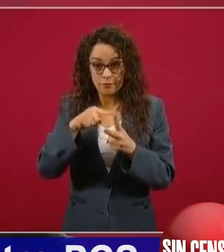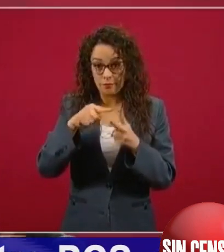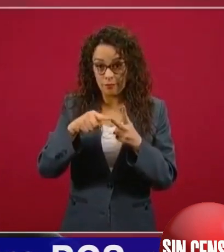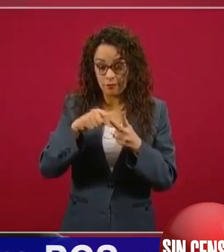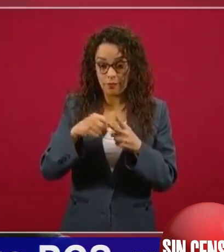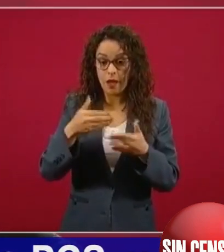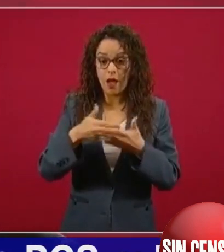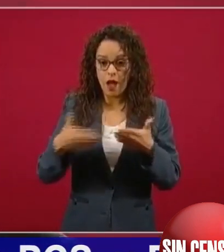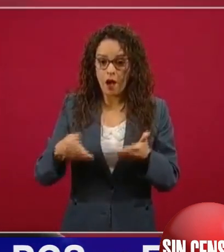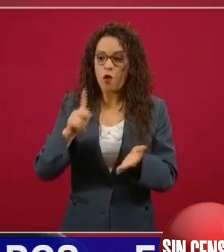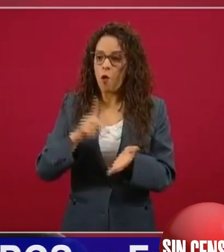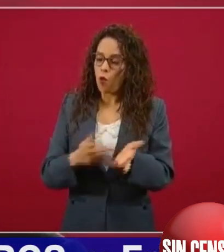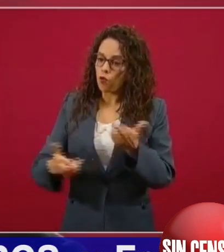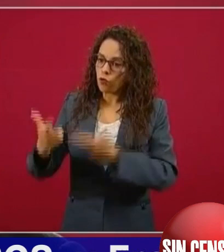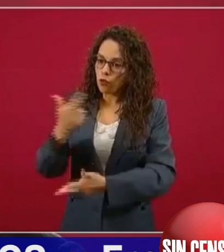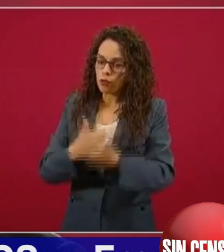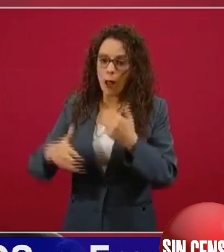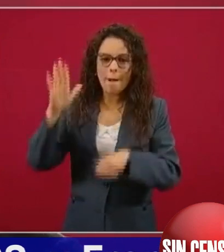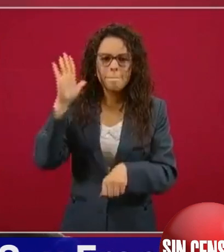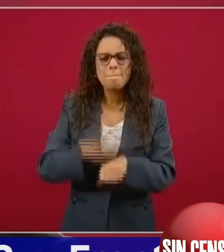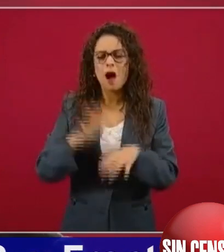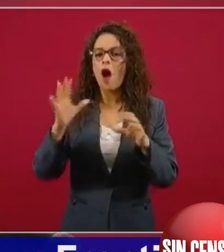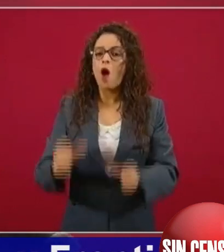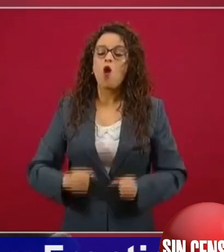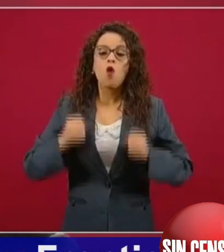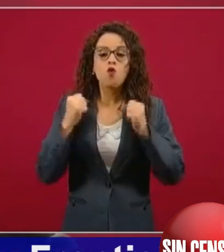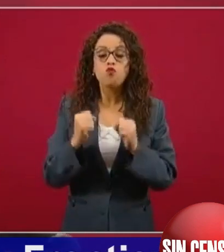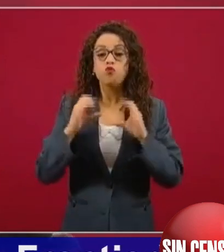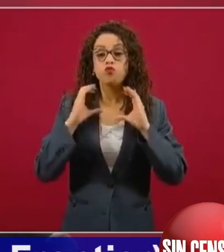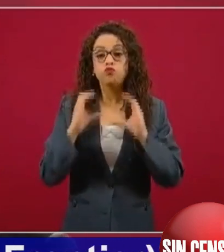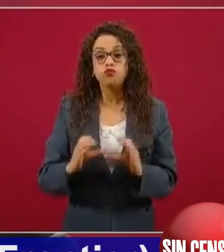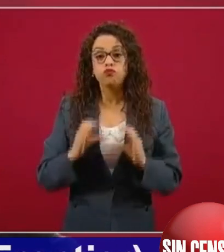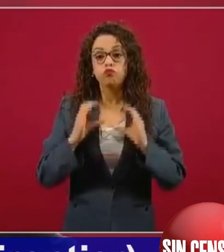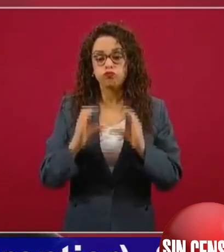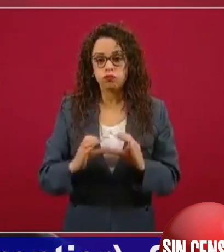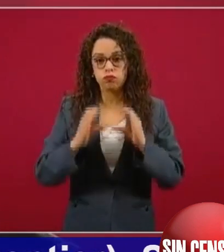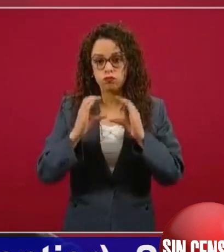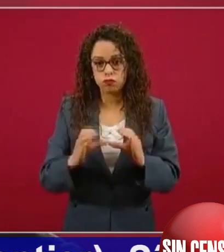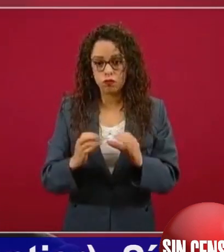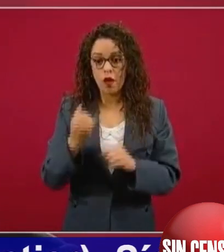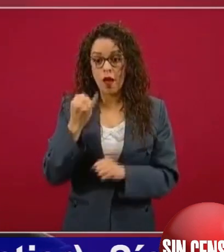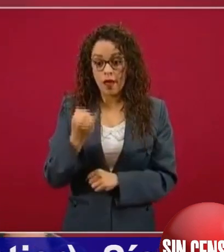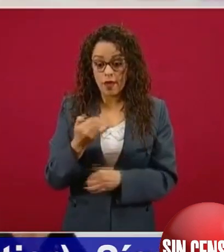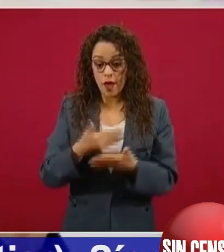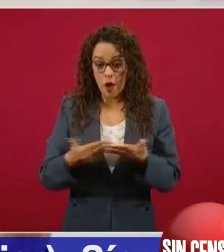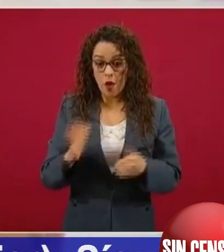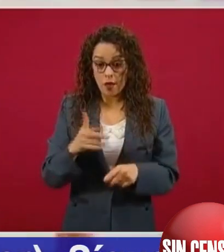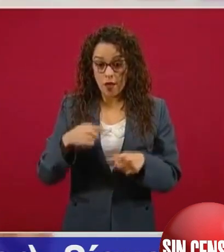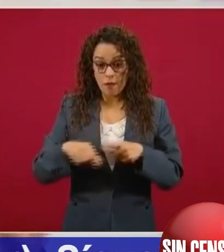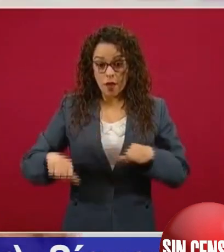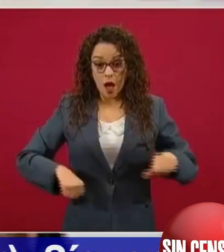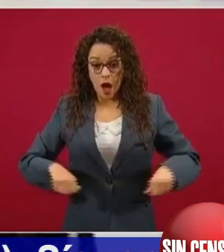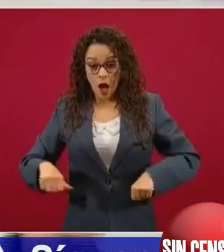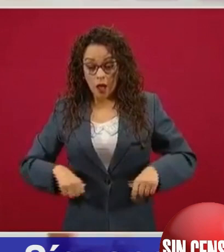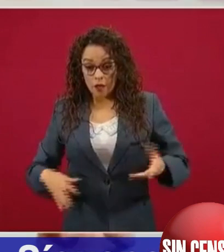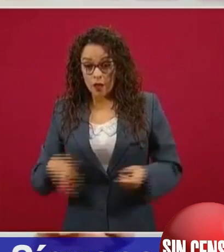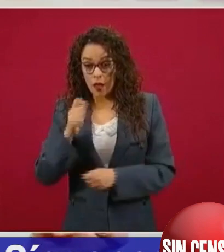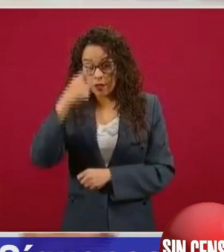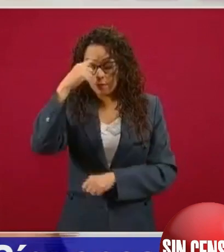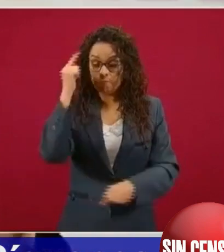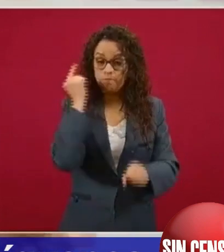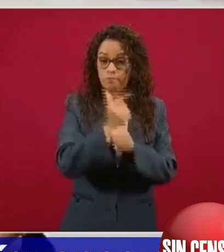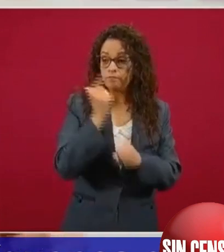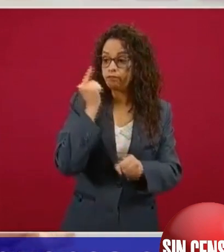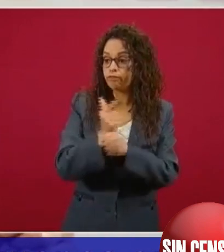a extremar los cuidados y también las actividades que estamos haciendo para la detección de